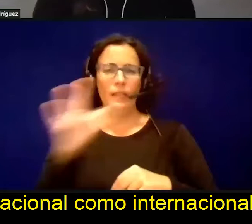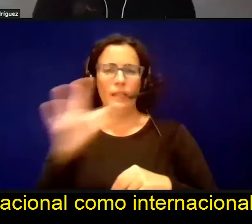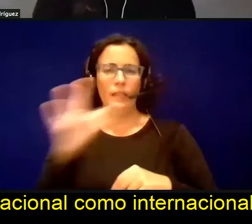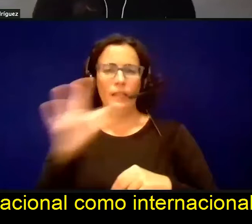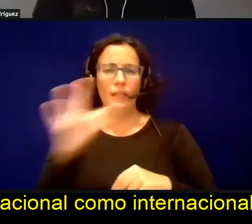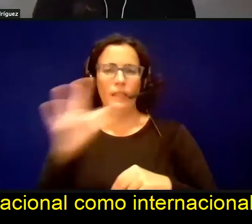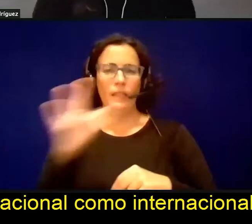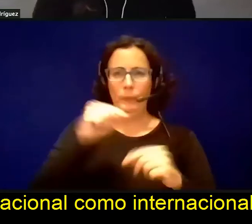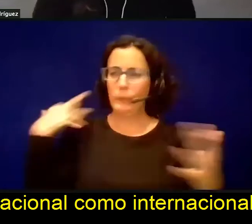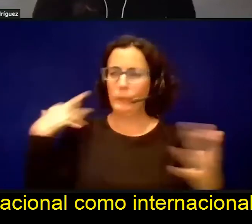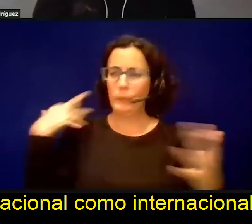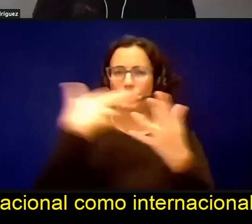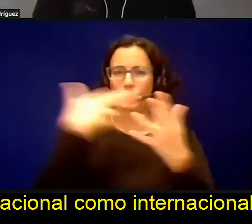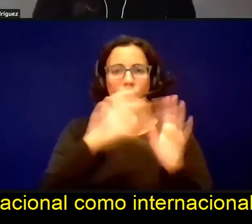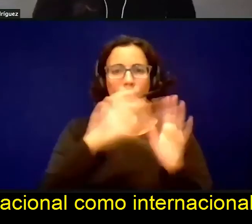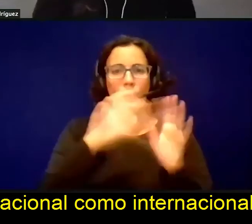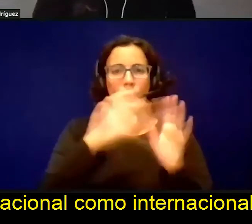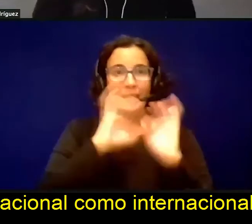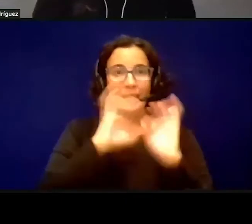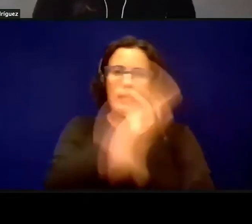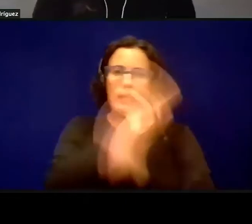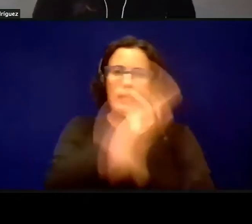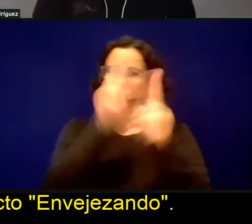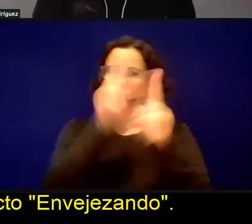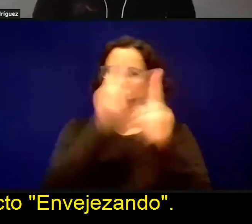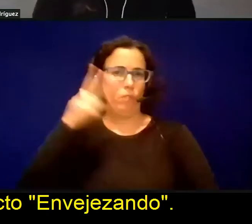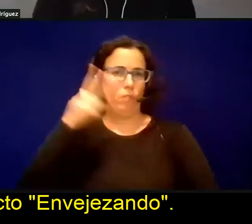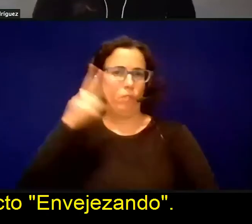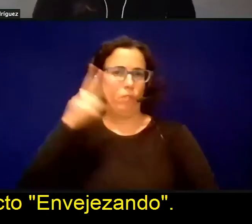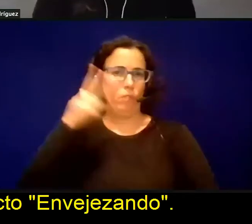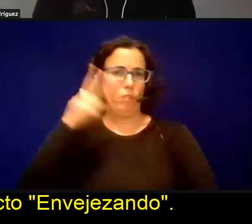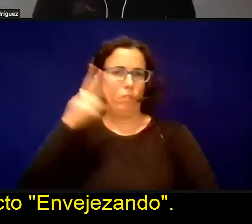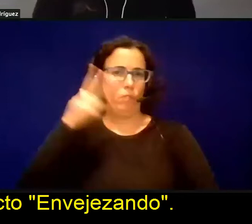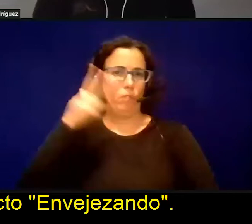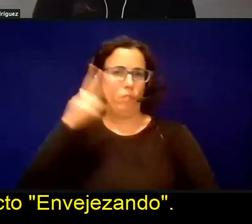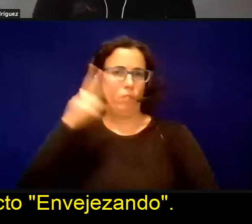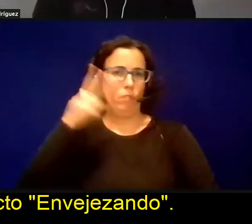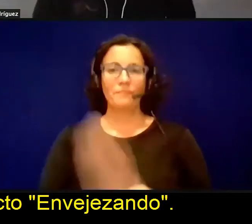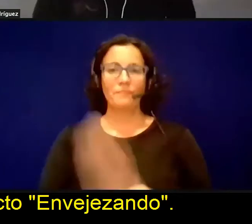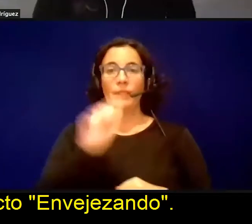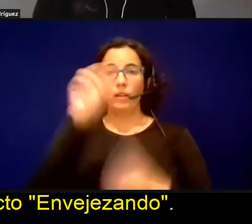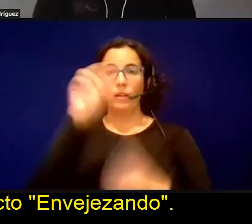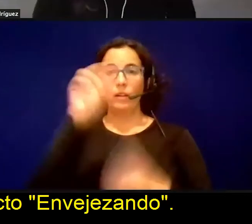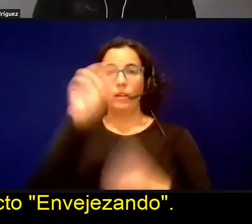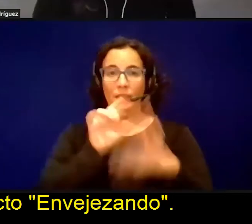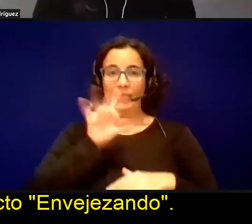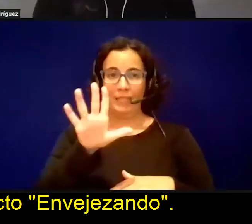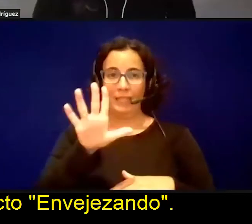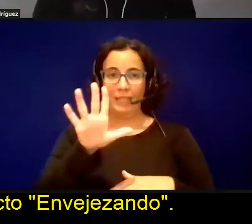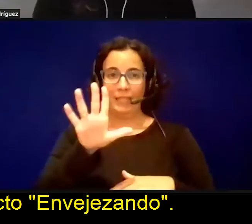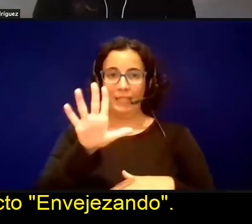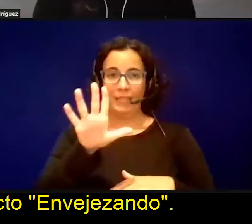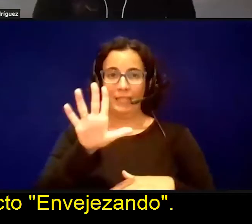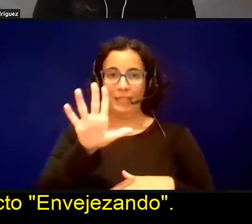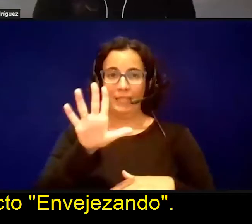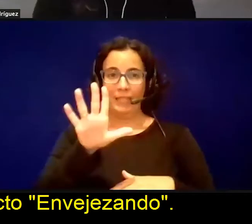nacional como internacional. Y en el año 2015 recibió la beca Leonardo desde la Fundación BBVA